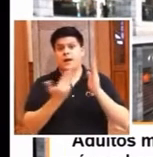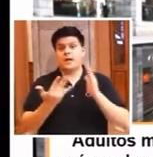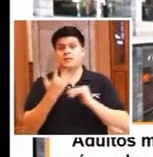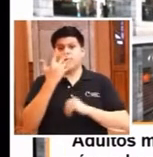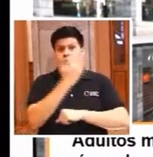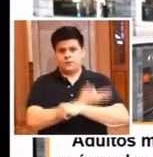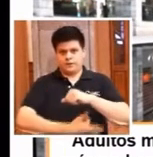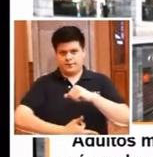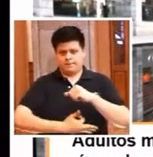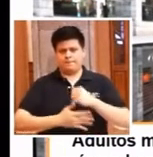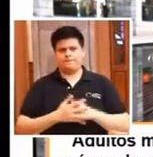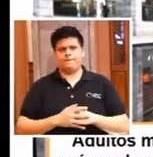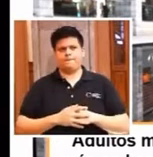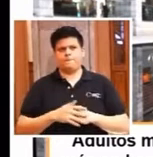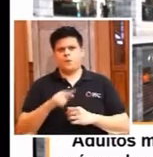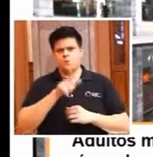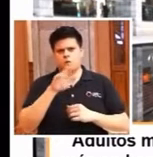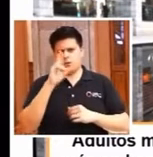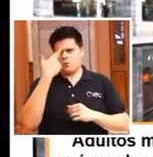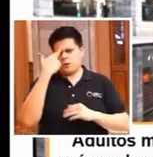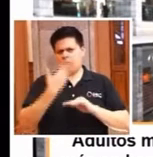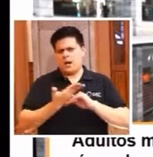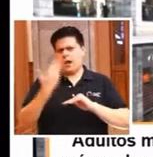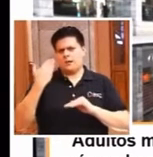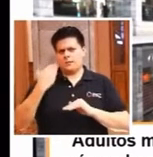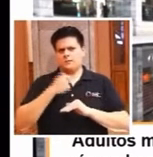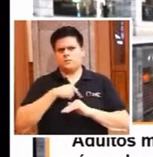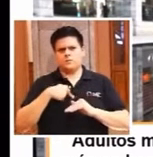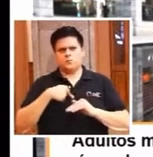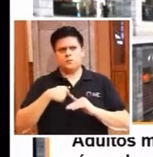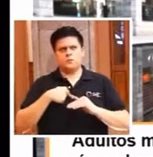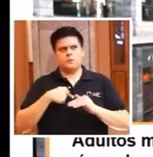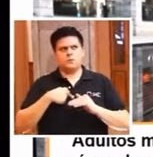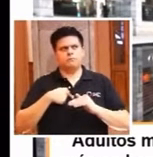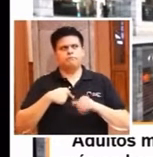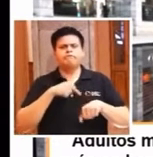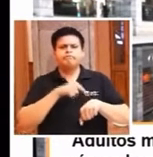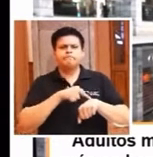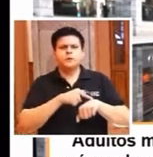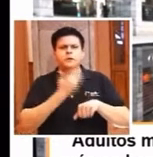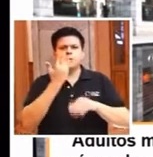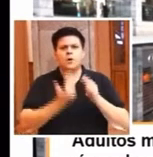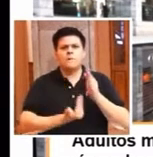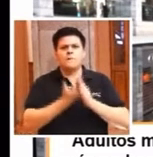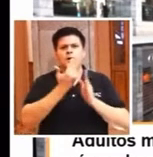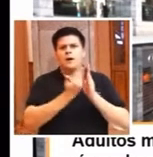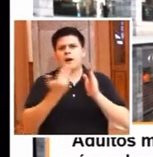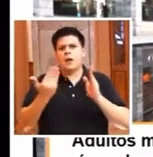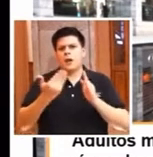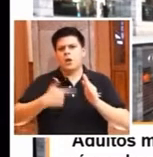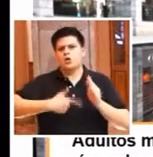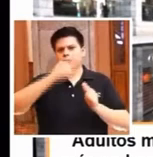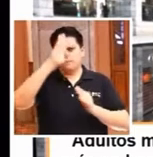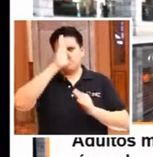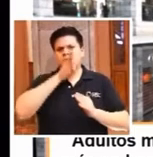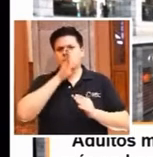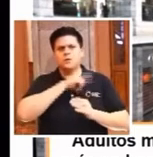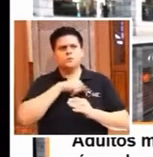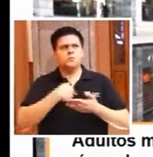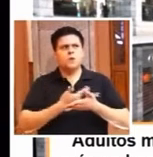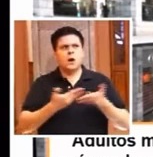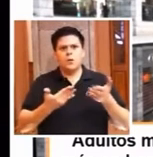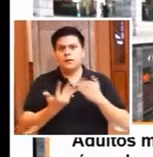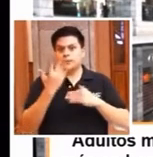de la tarde. Ustedes recuerdan que era de 5 de la mañana a las 12 del mediodía y hoy 5